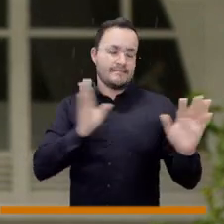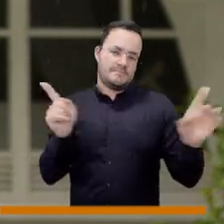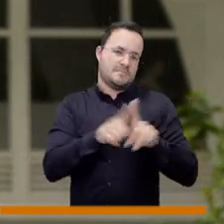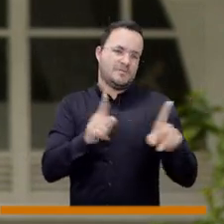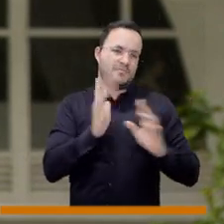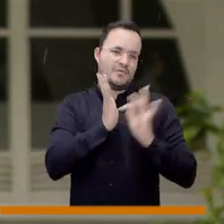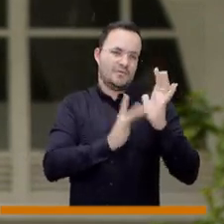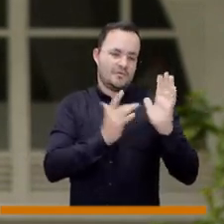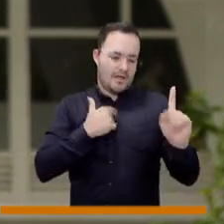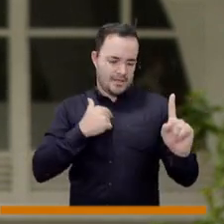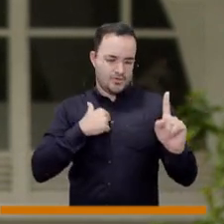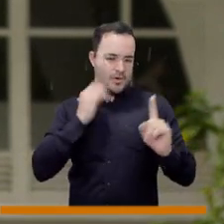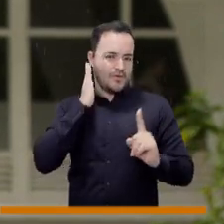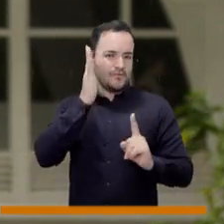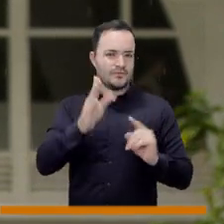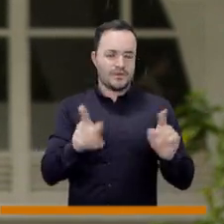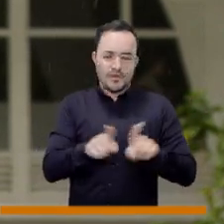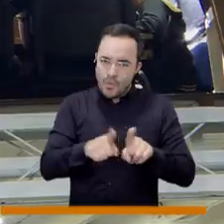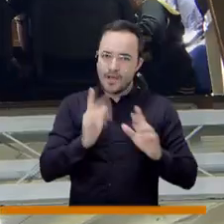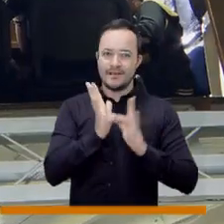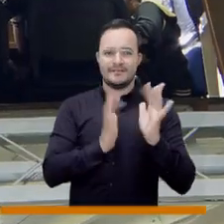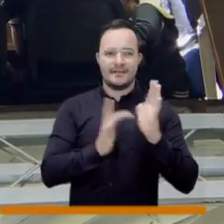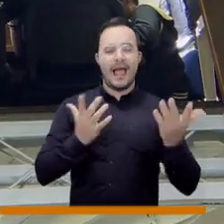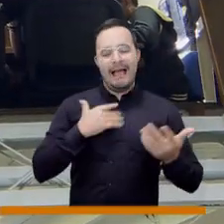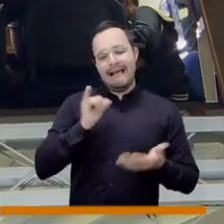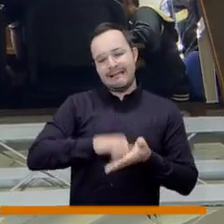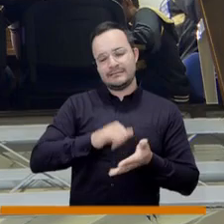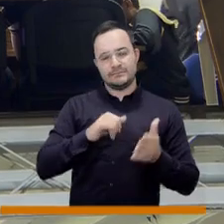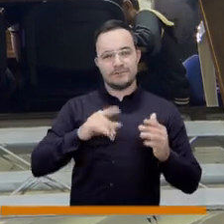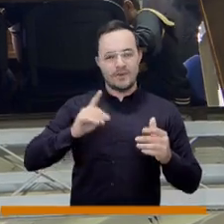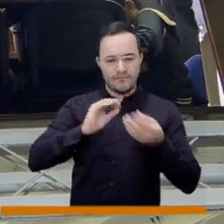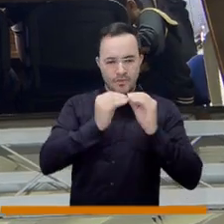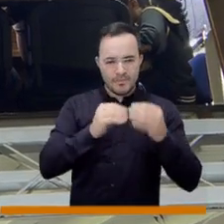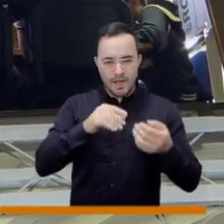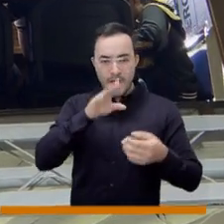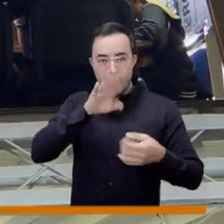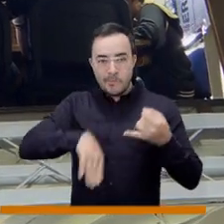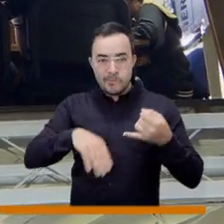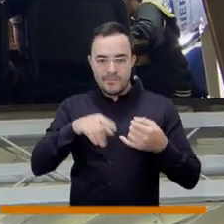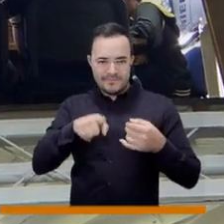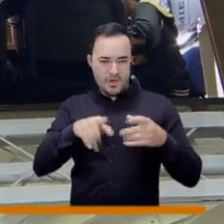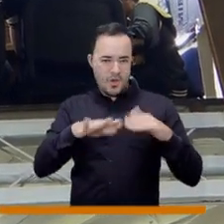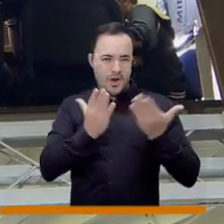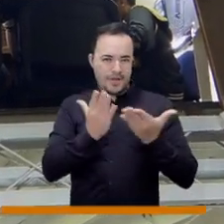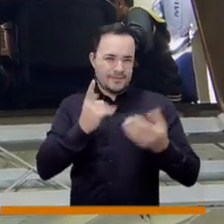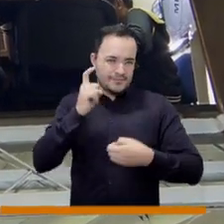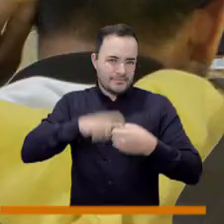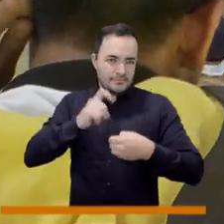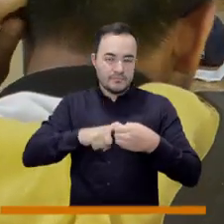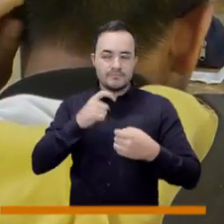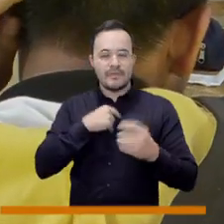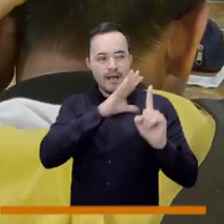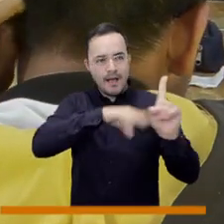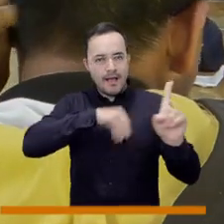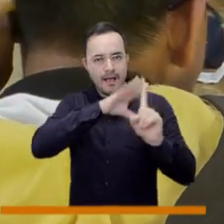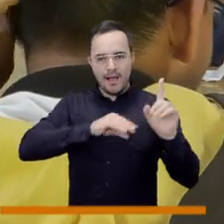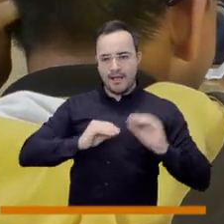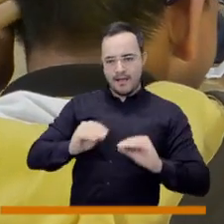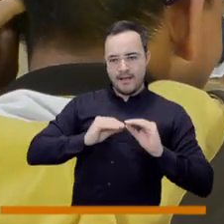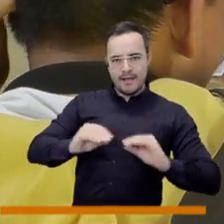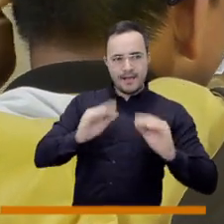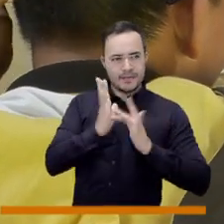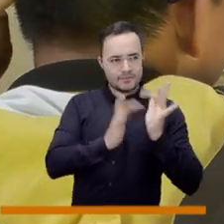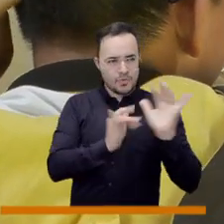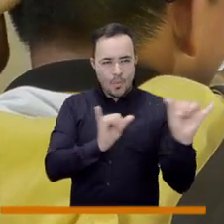Cristo. Eso es lo que pretende el Seminario Menor, formar hombres a ejemplo o a imagen de Jesús. Padre,